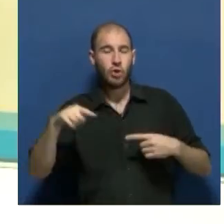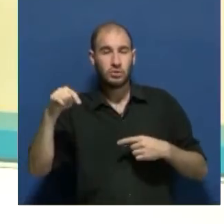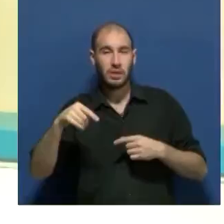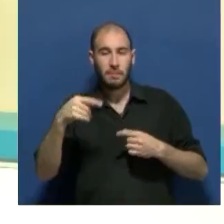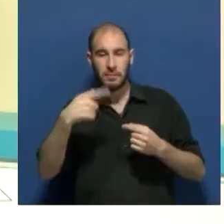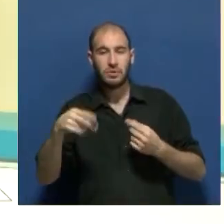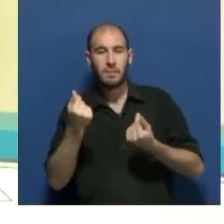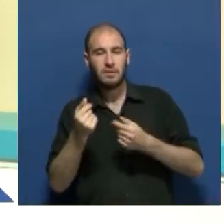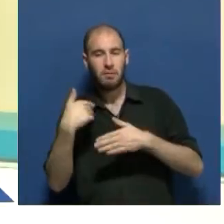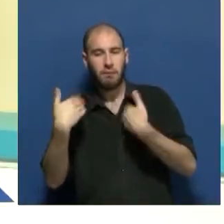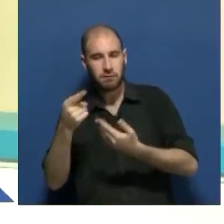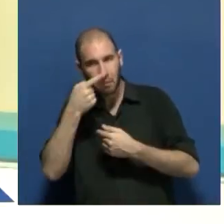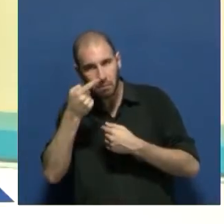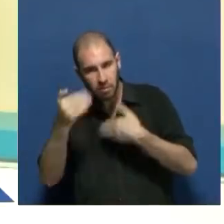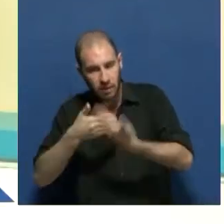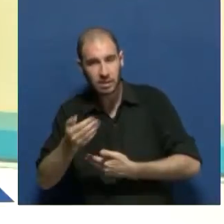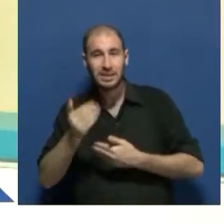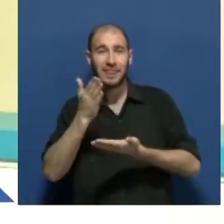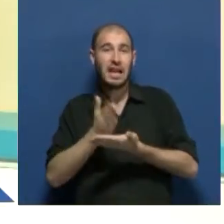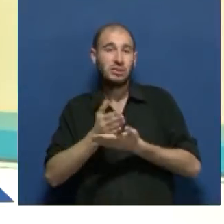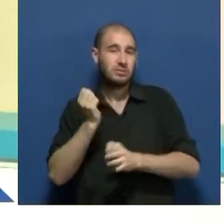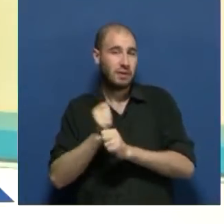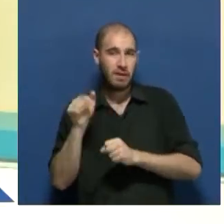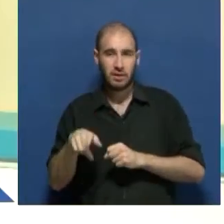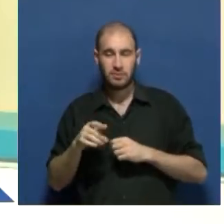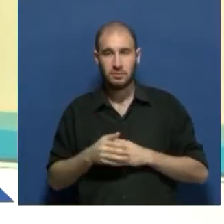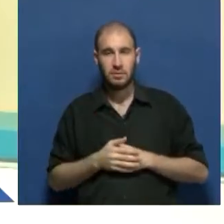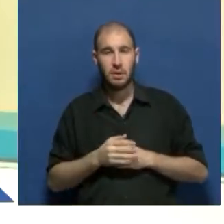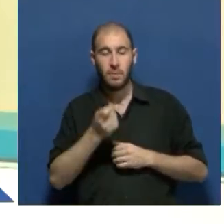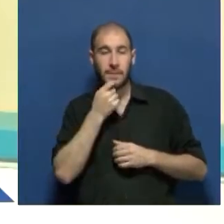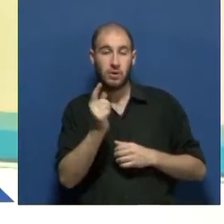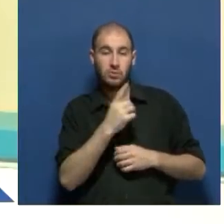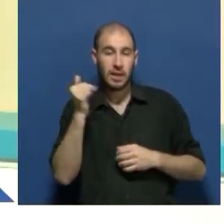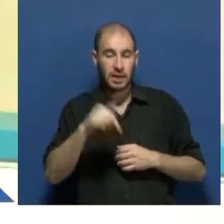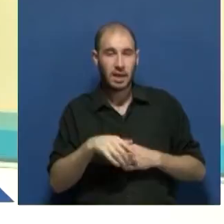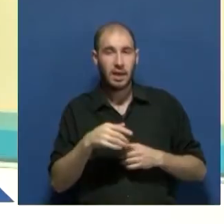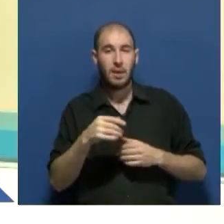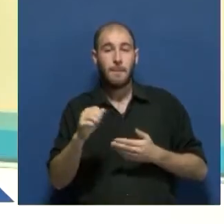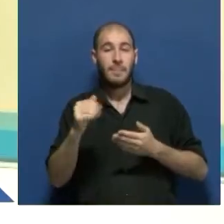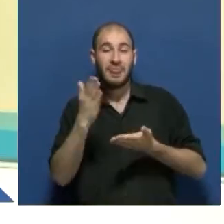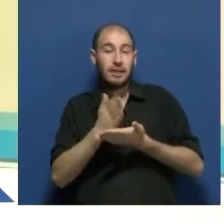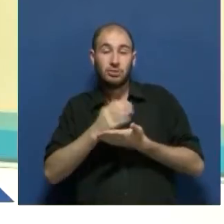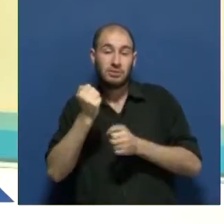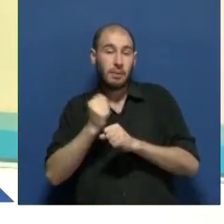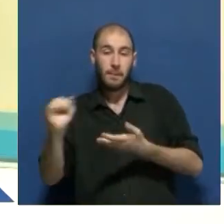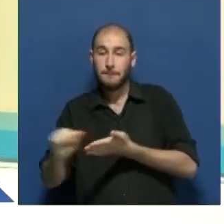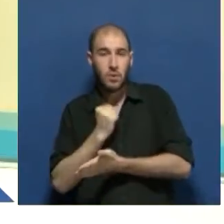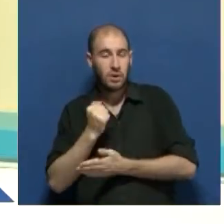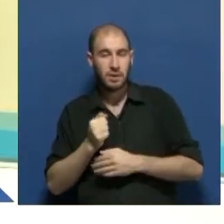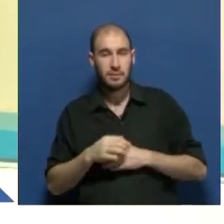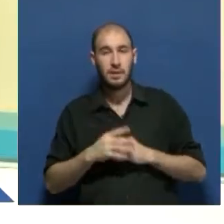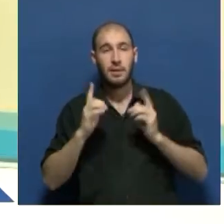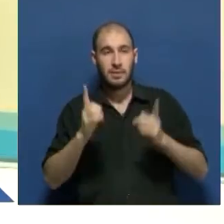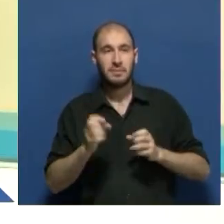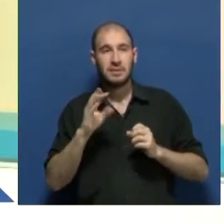de los formadores de precios, de especulación, sino de derechos laborales. Si nosotros tendemos a hacer desaparecer esos derechos laborales, que también